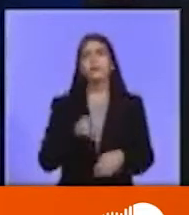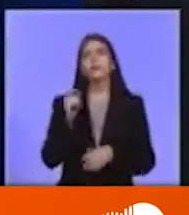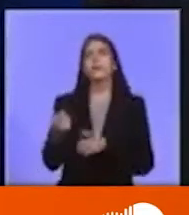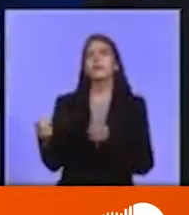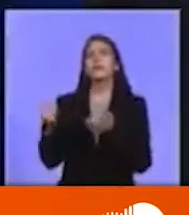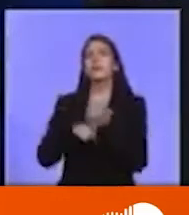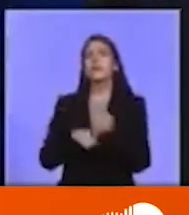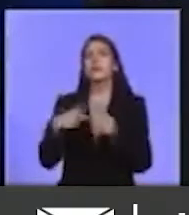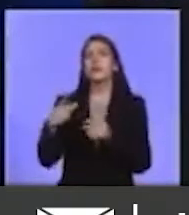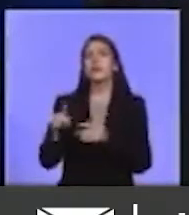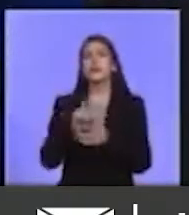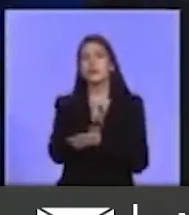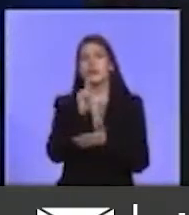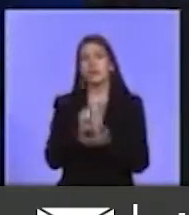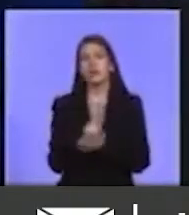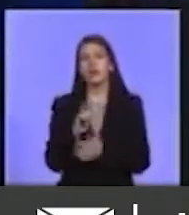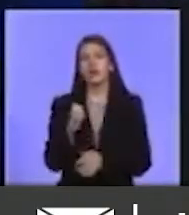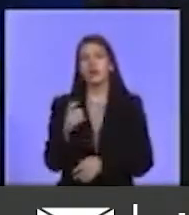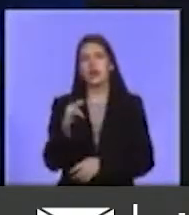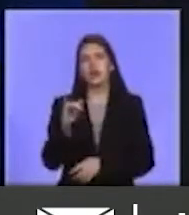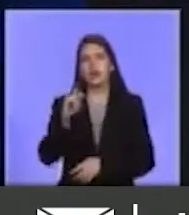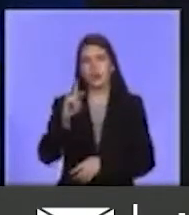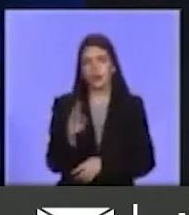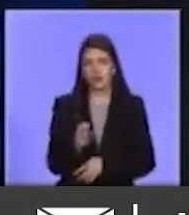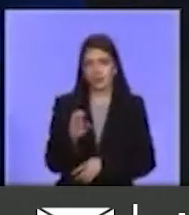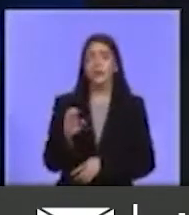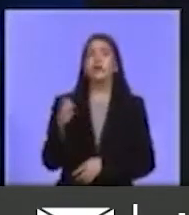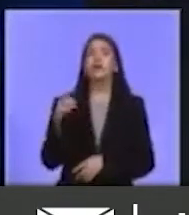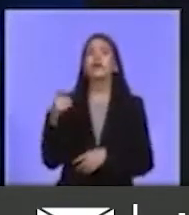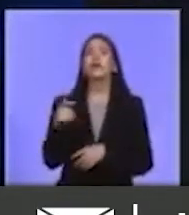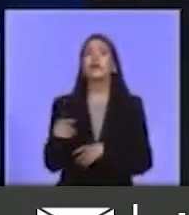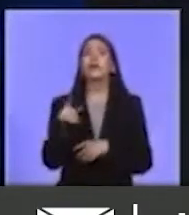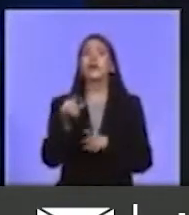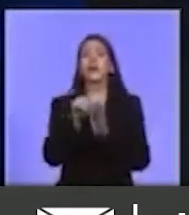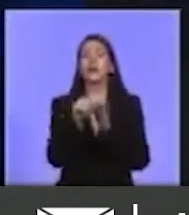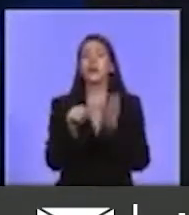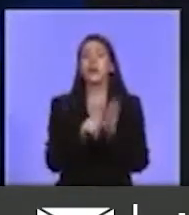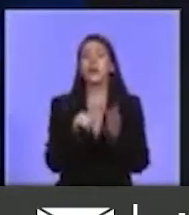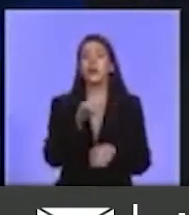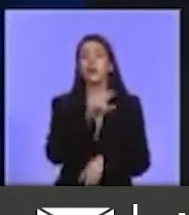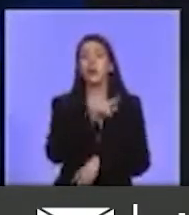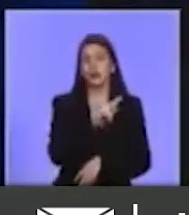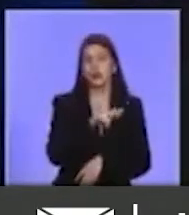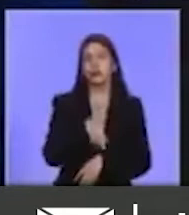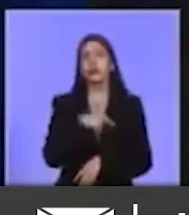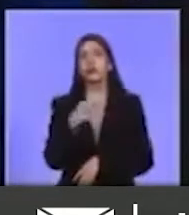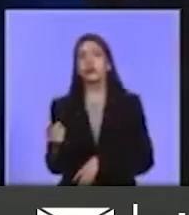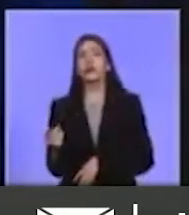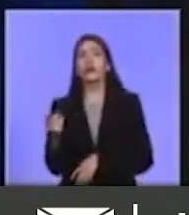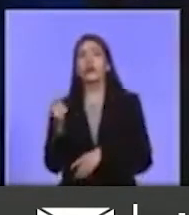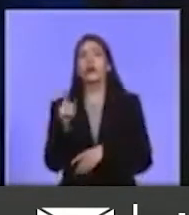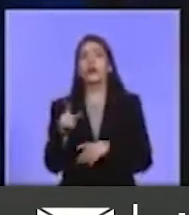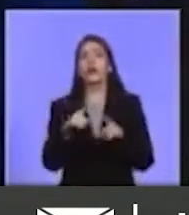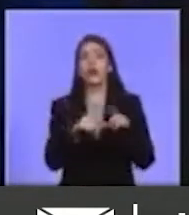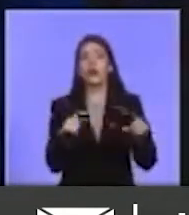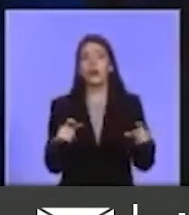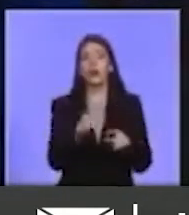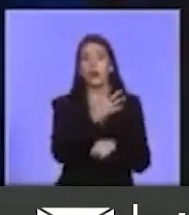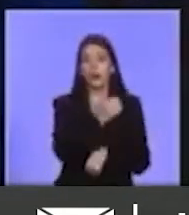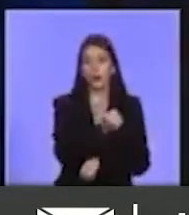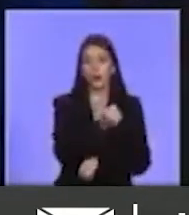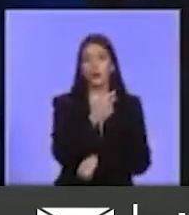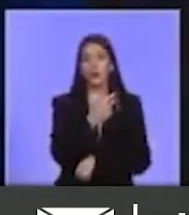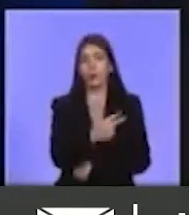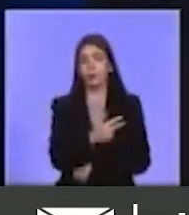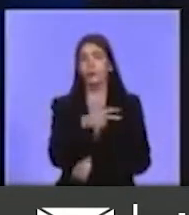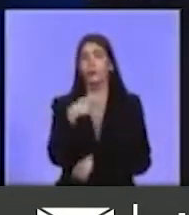no están bien las cosas. Hay mucho desencuentro, muchas inconformidades.